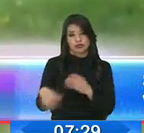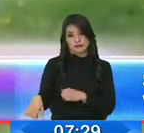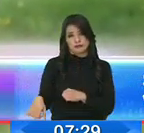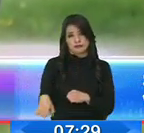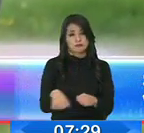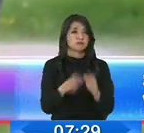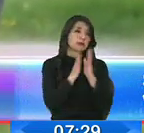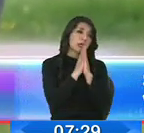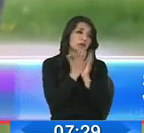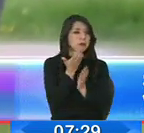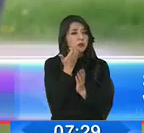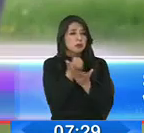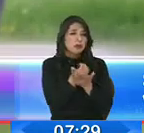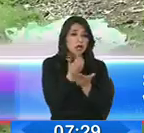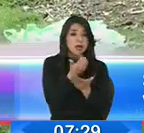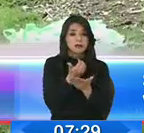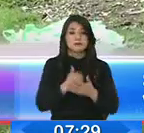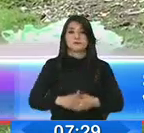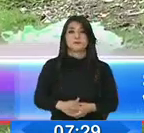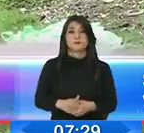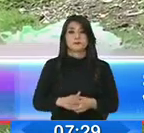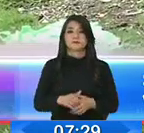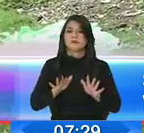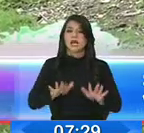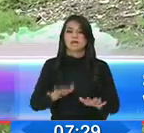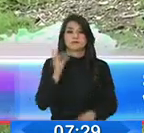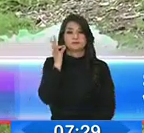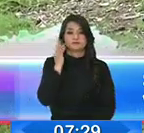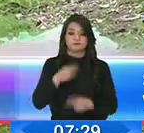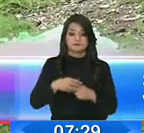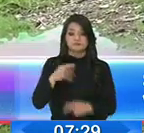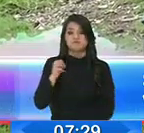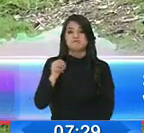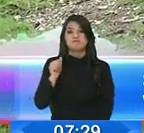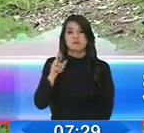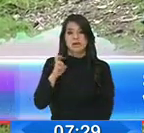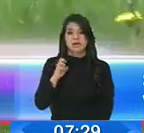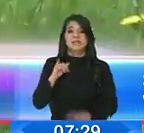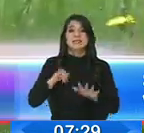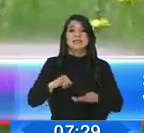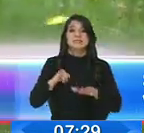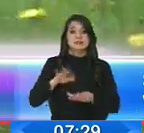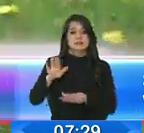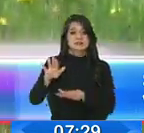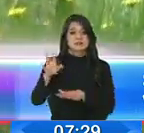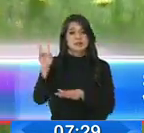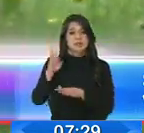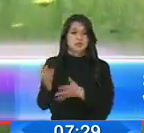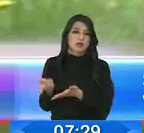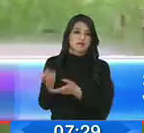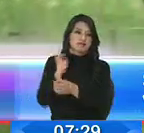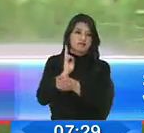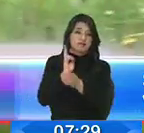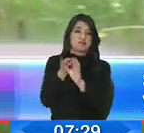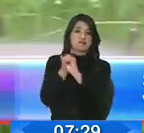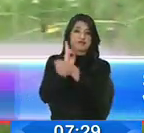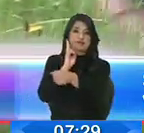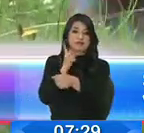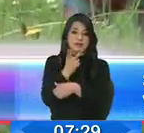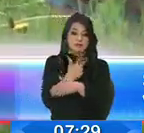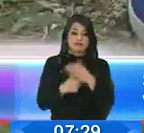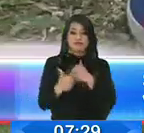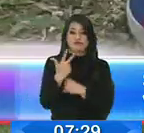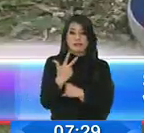ayuda a los carros. Hace 6 meses, María salió de Venezuela junto con sus 3 hijos a buscar mejores días en nuestro